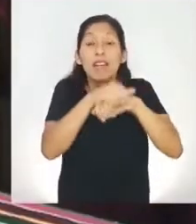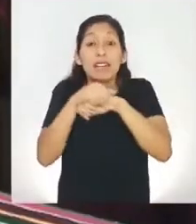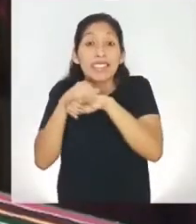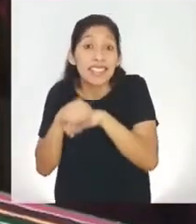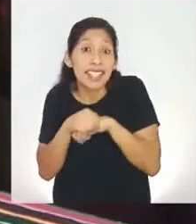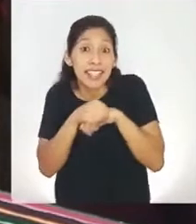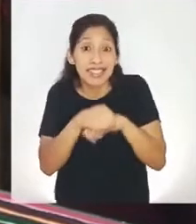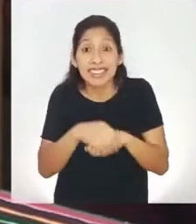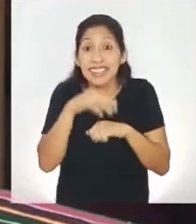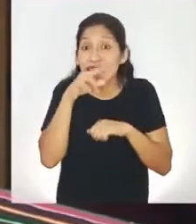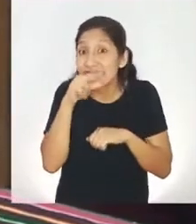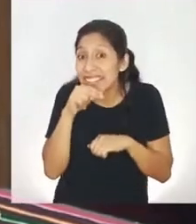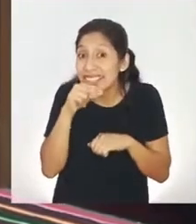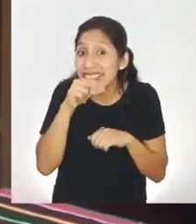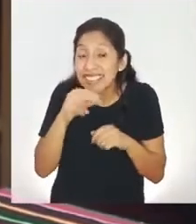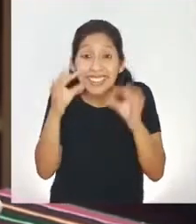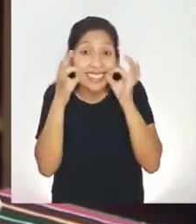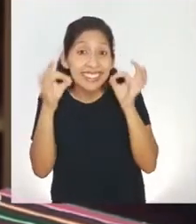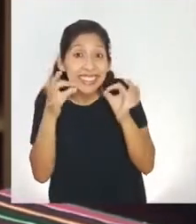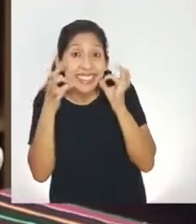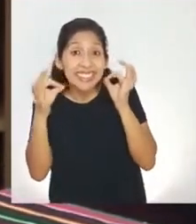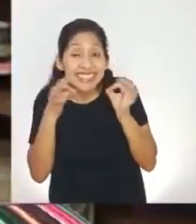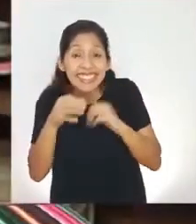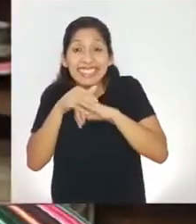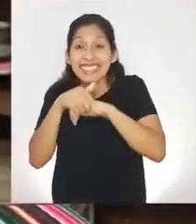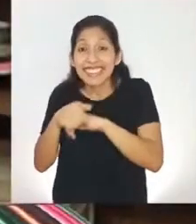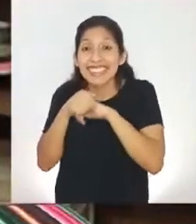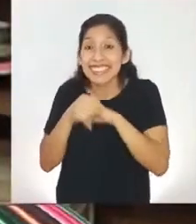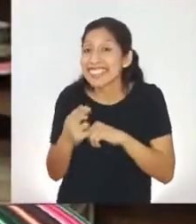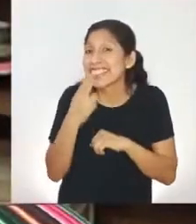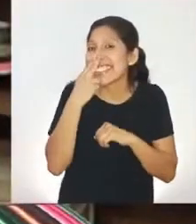Saluda el pato, saluda el gato,